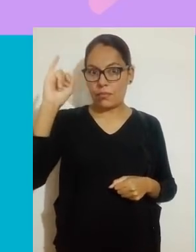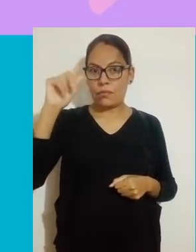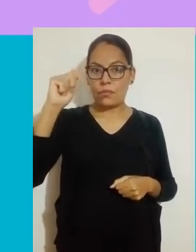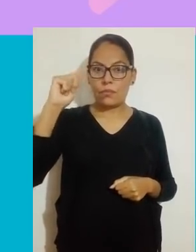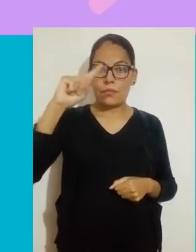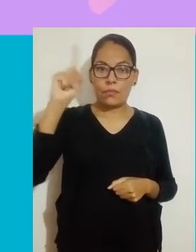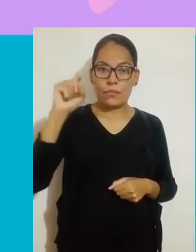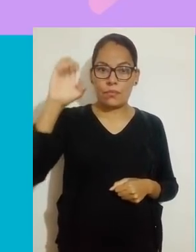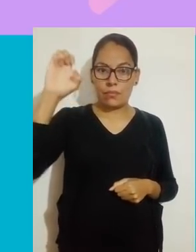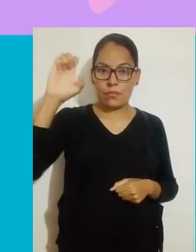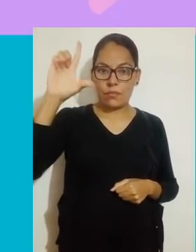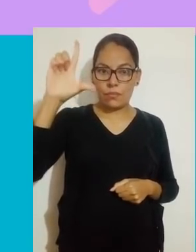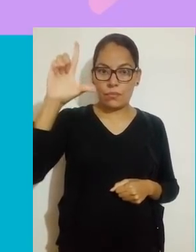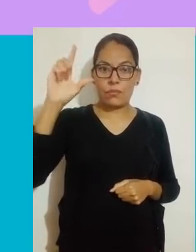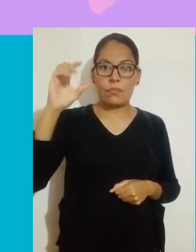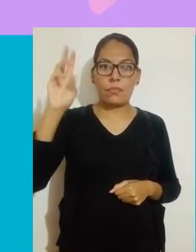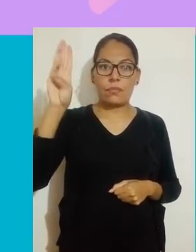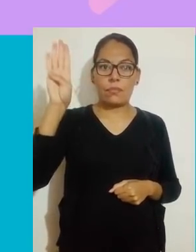Capep.